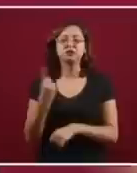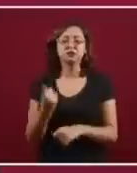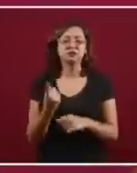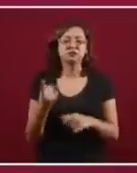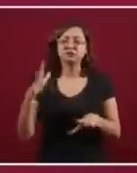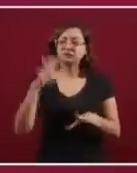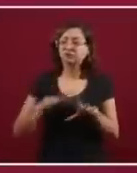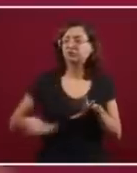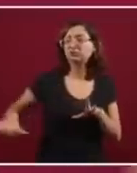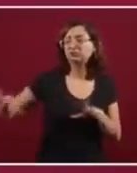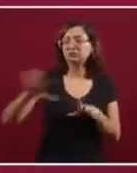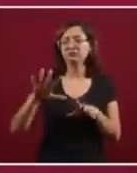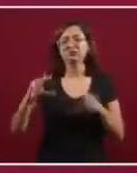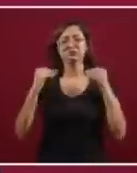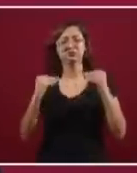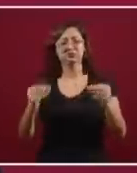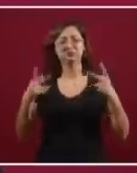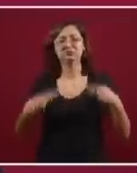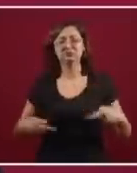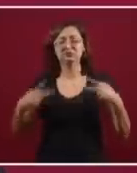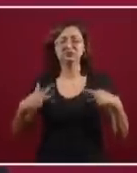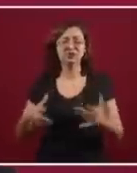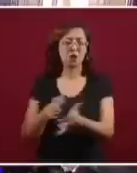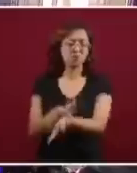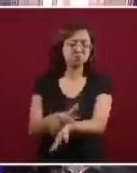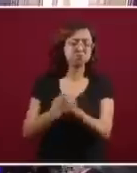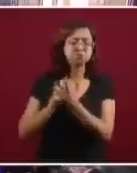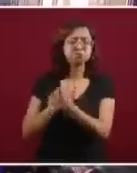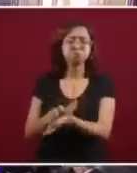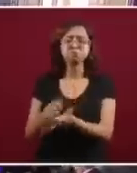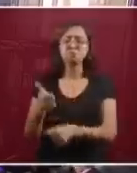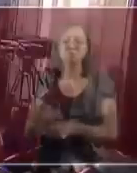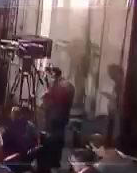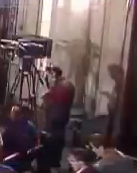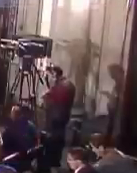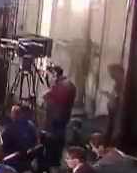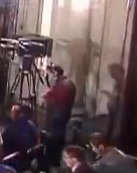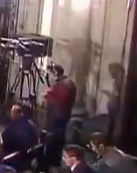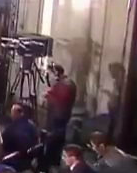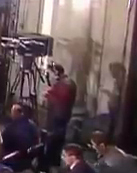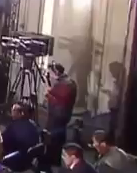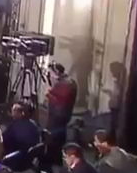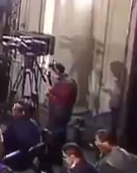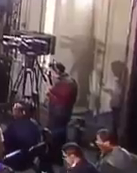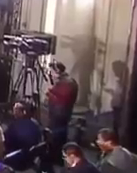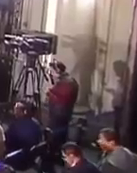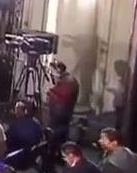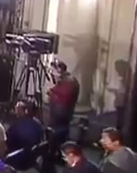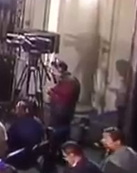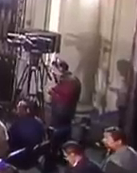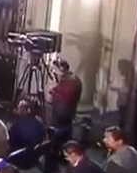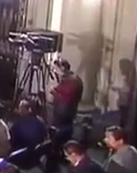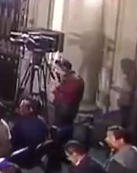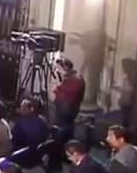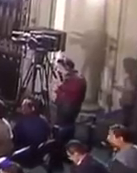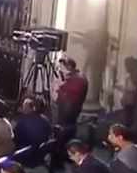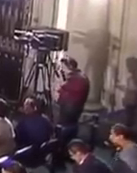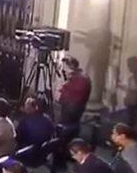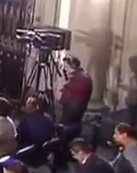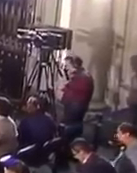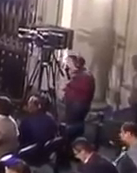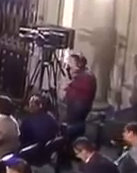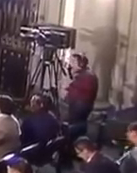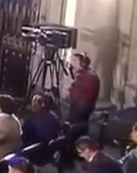social impresionantemente grande que es víctima de una minoría de